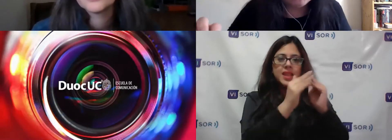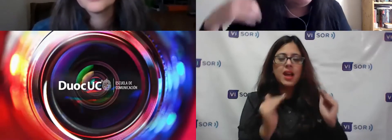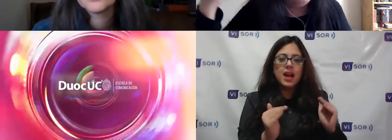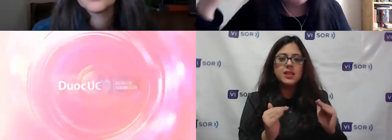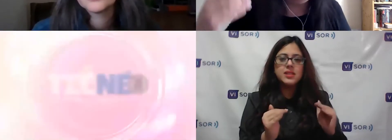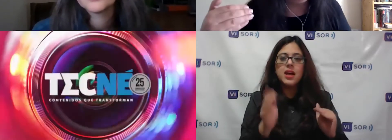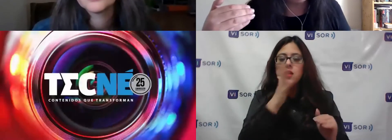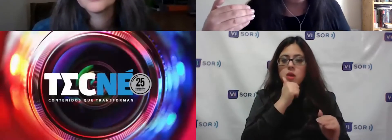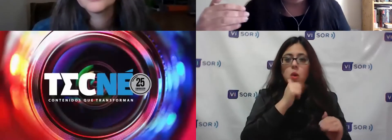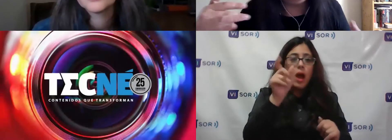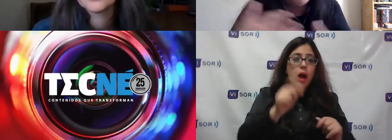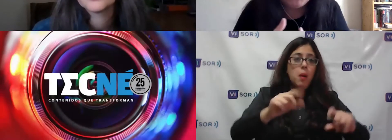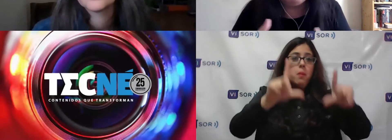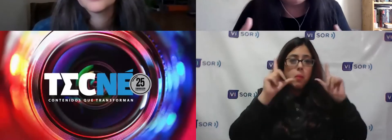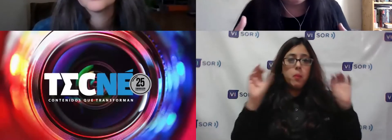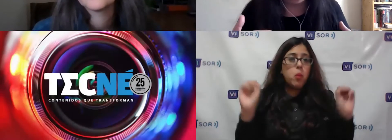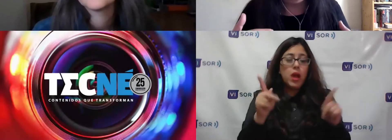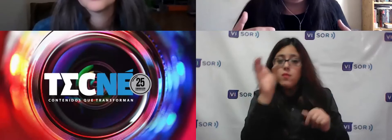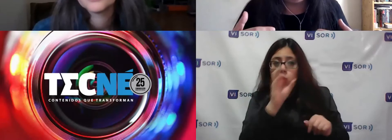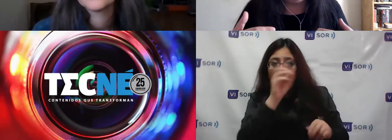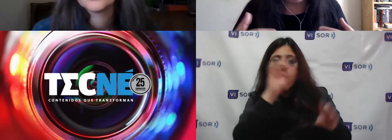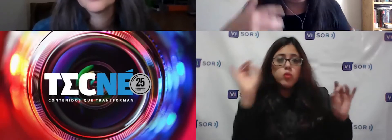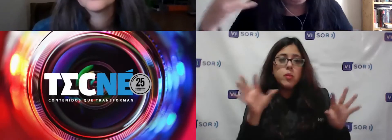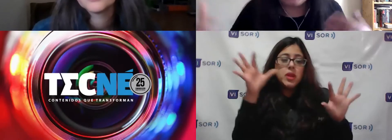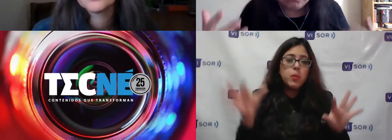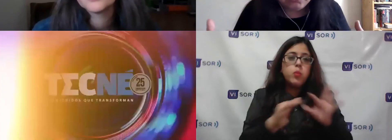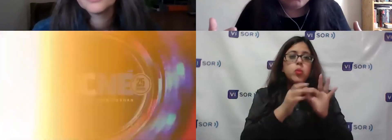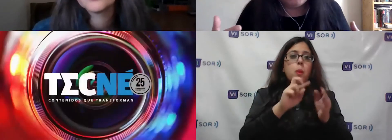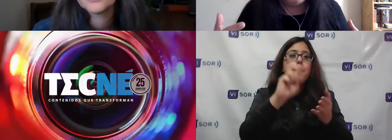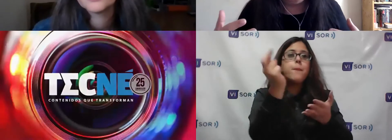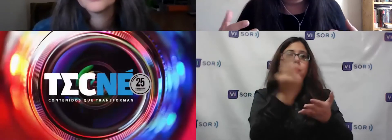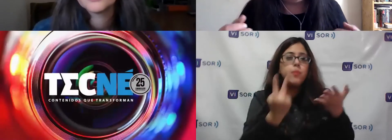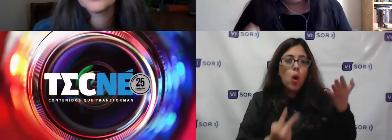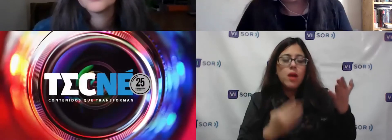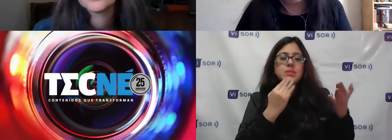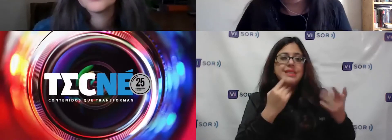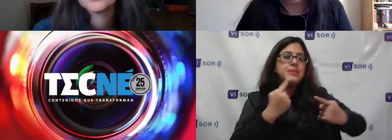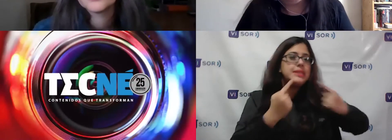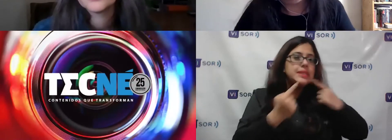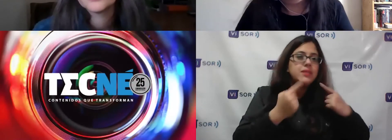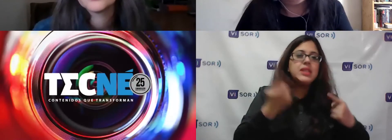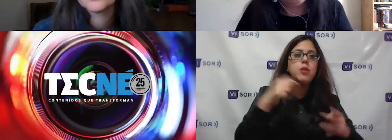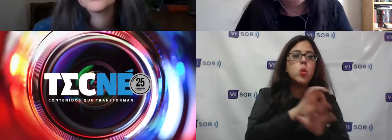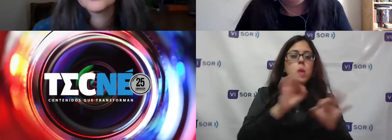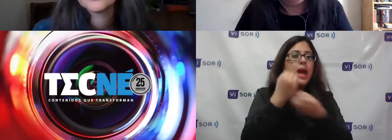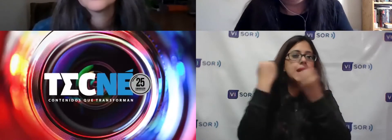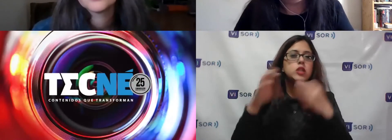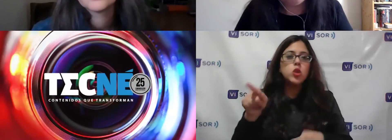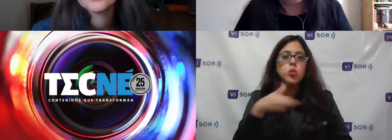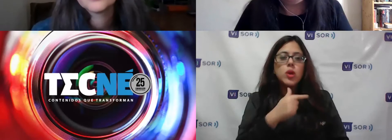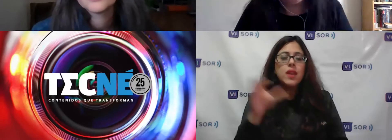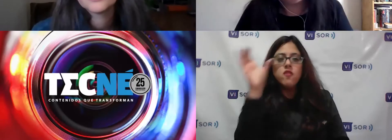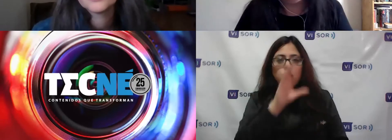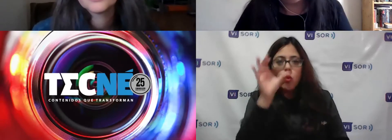personaje bueno busca la mejor integran un poema integra la entrevista en off no renuncies a lo que querías buscar y